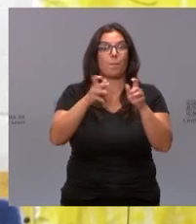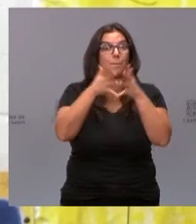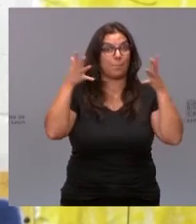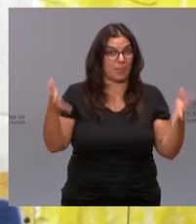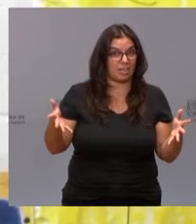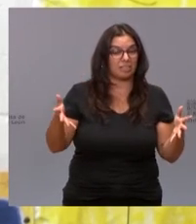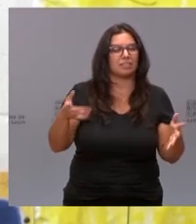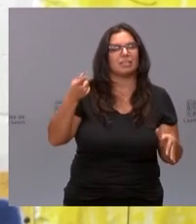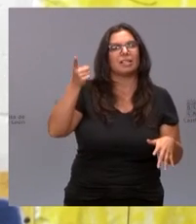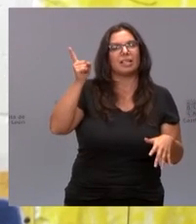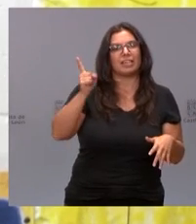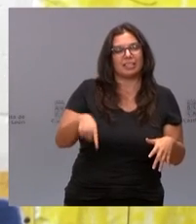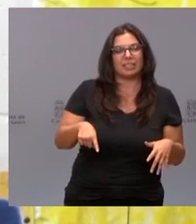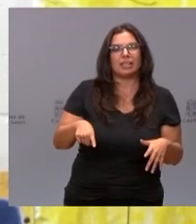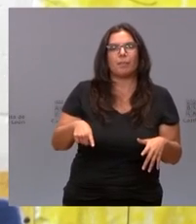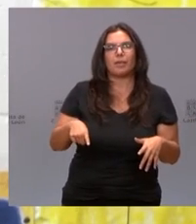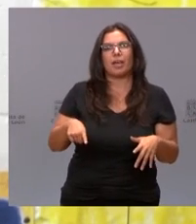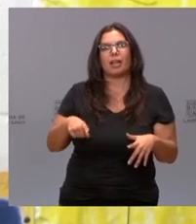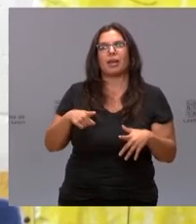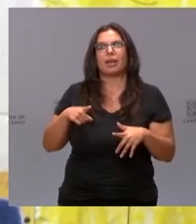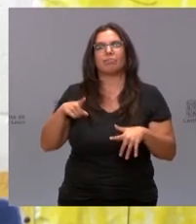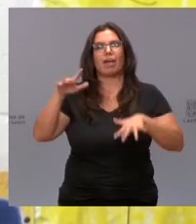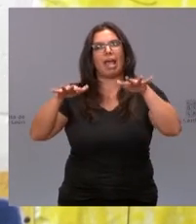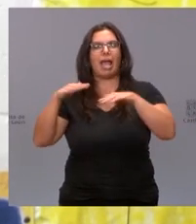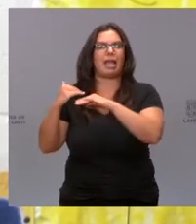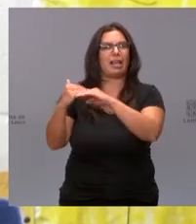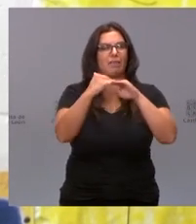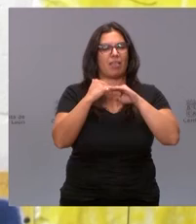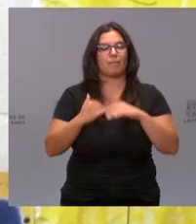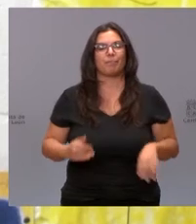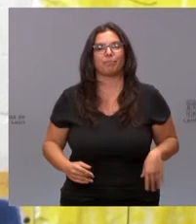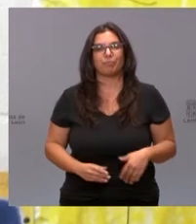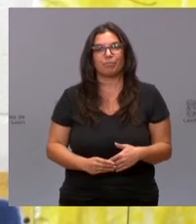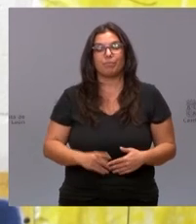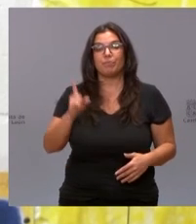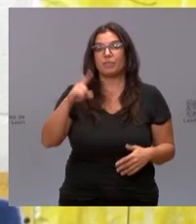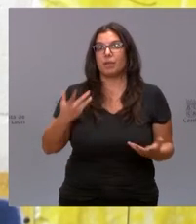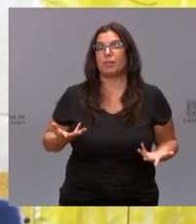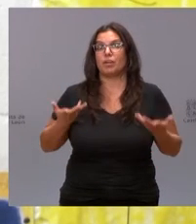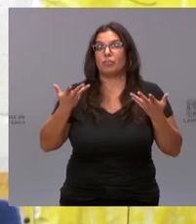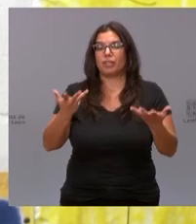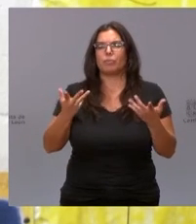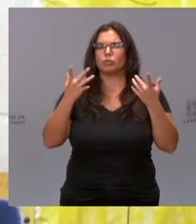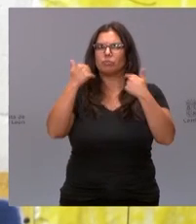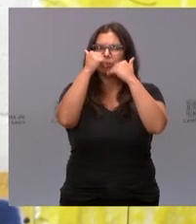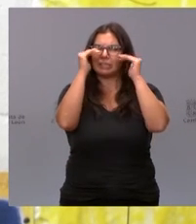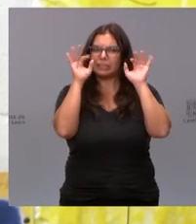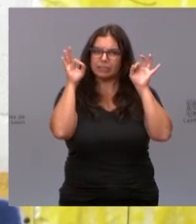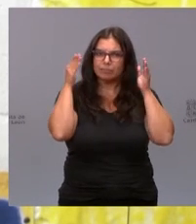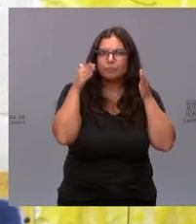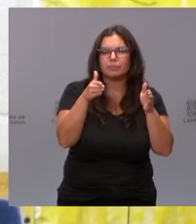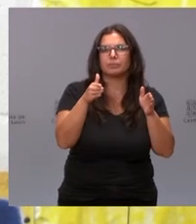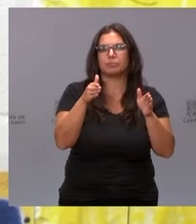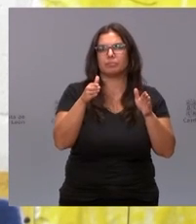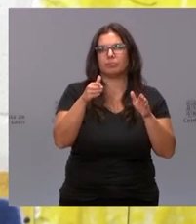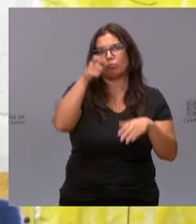amplia, pero por otro lado también más equilibrada. Hemos prestado también especial atención en el medio rural